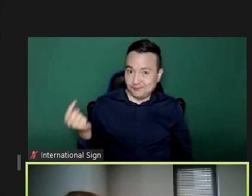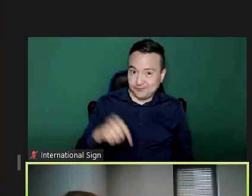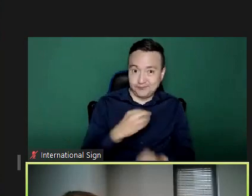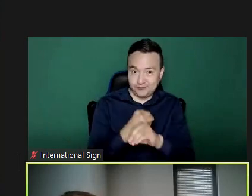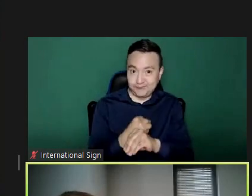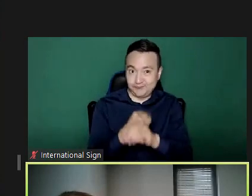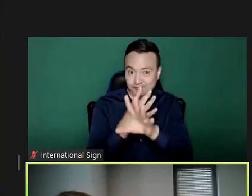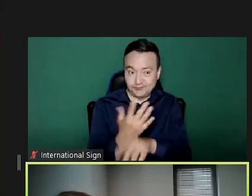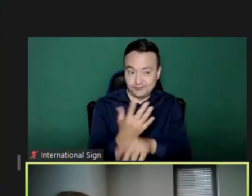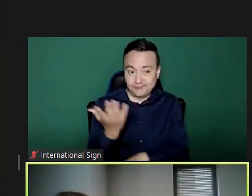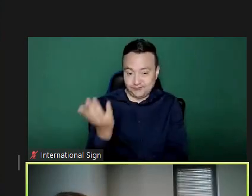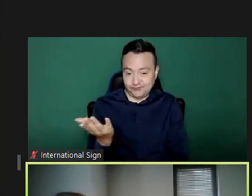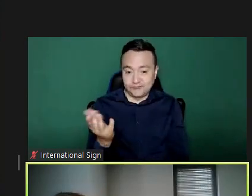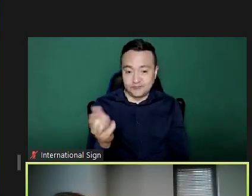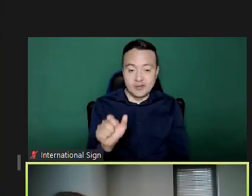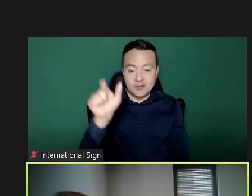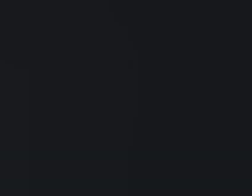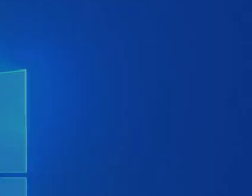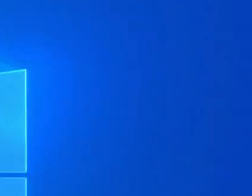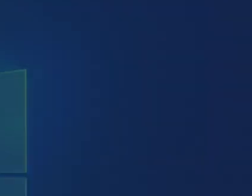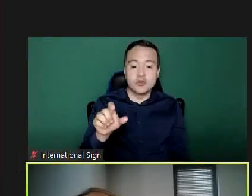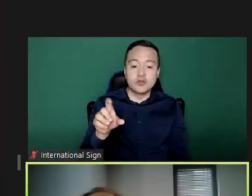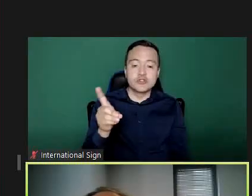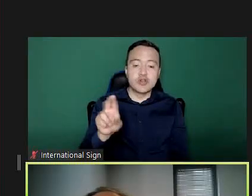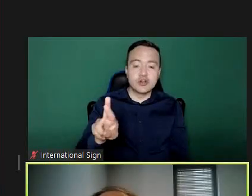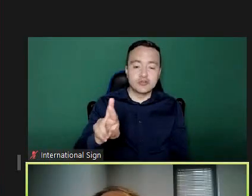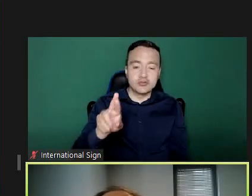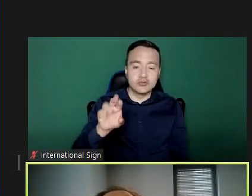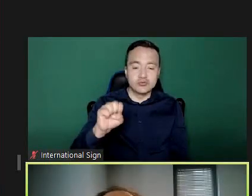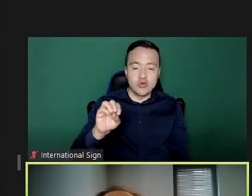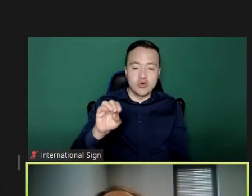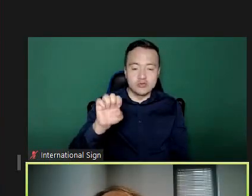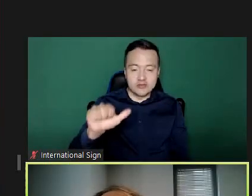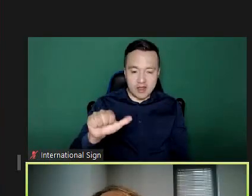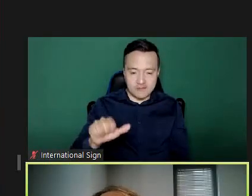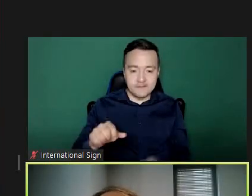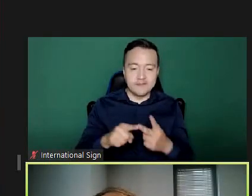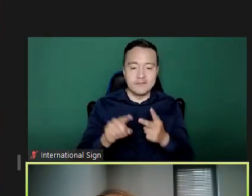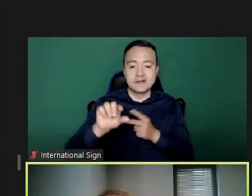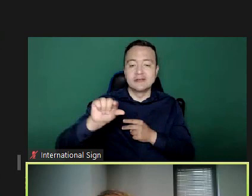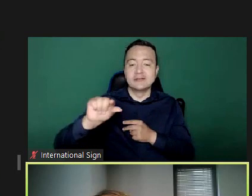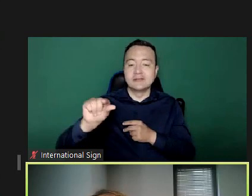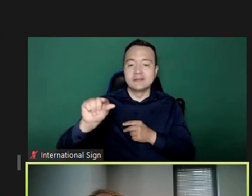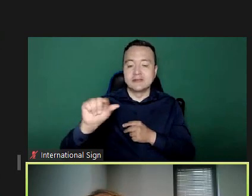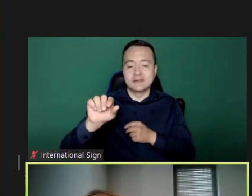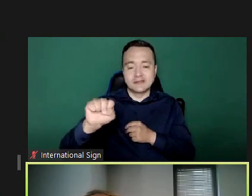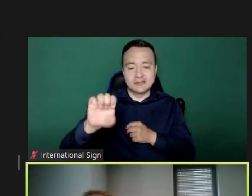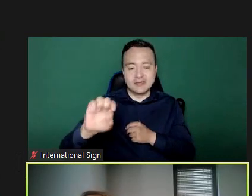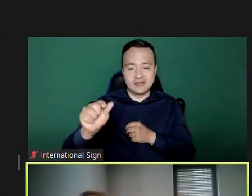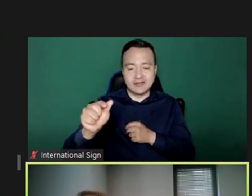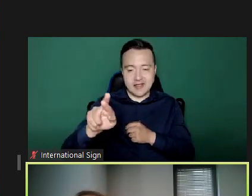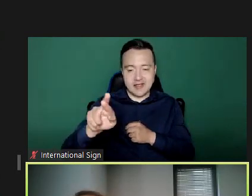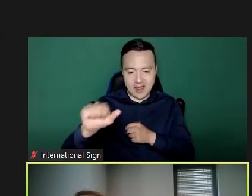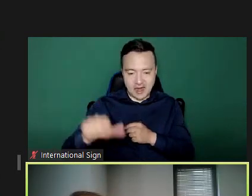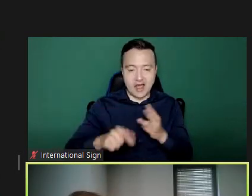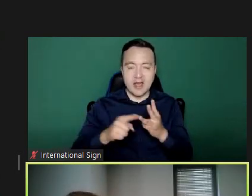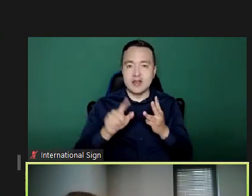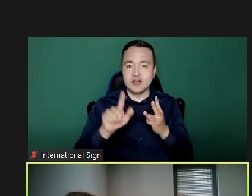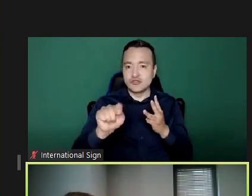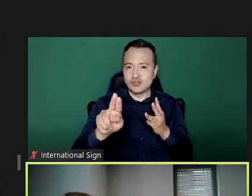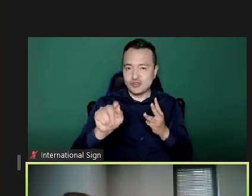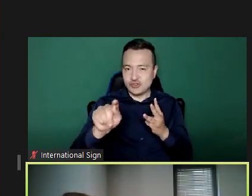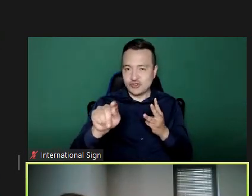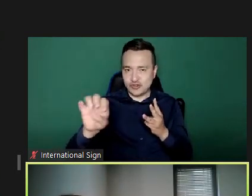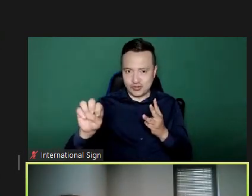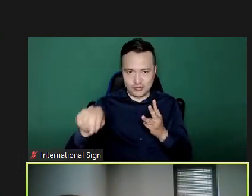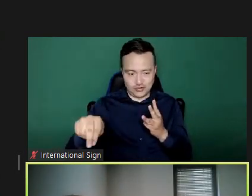Sosa, el doctor Segueira y el honorable doctor Tufton. Primero que todo, quiero agradecer